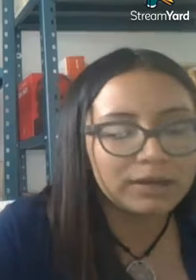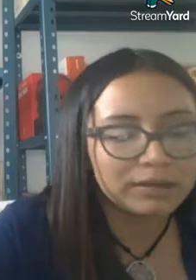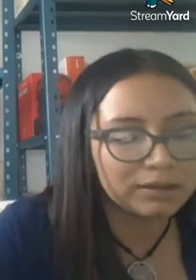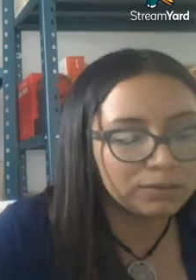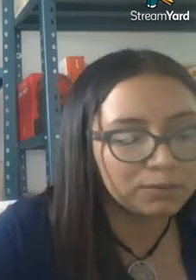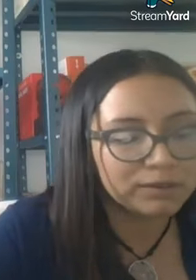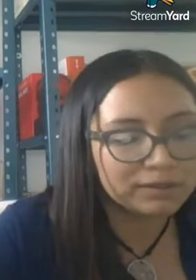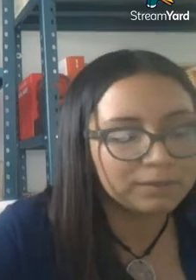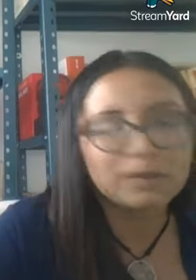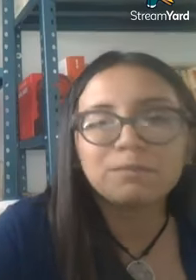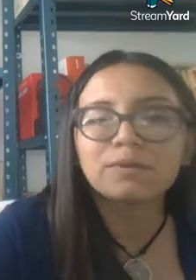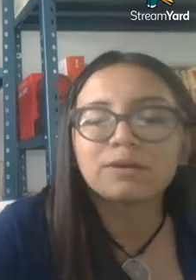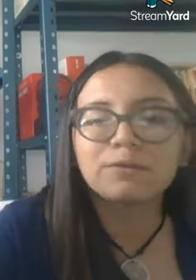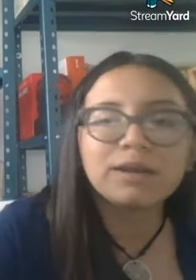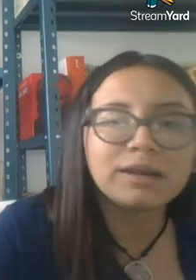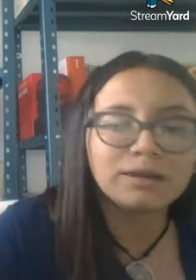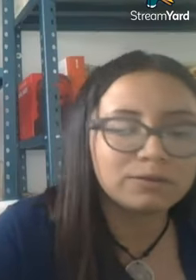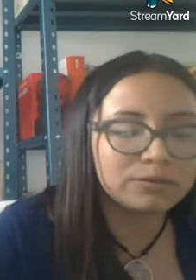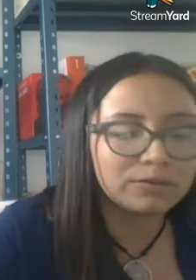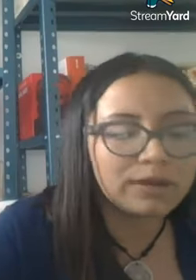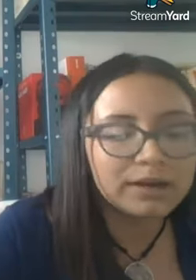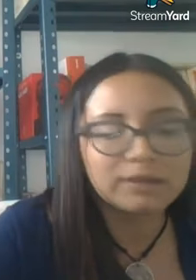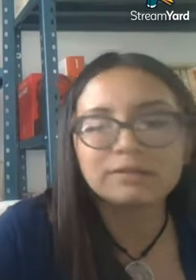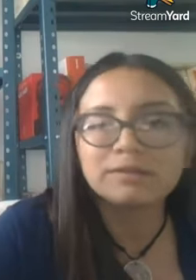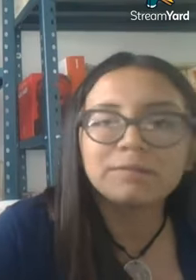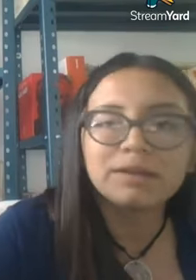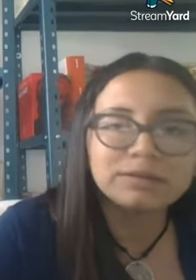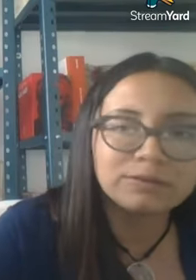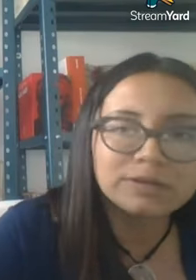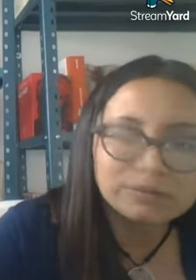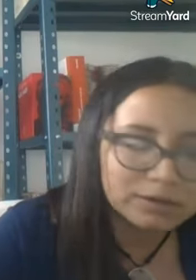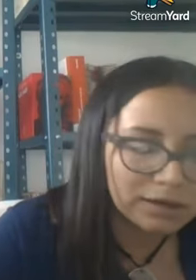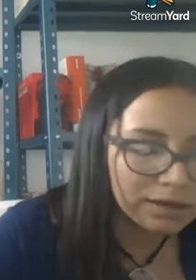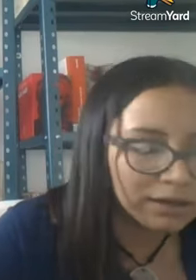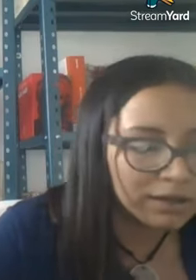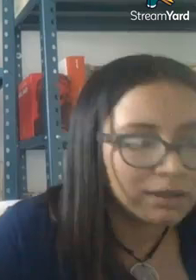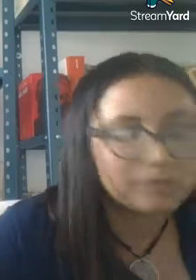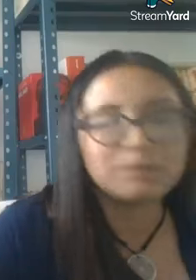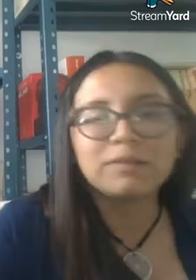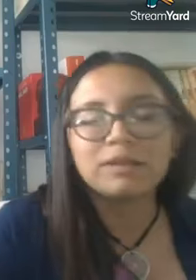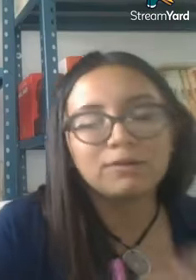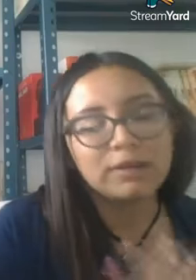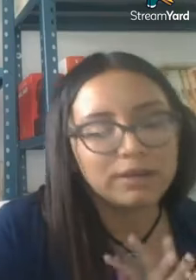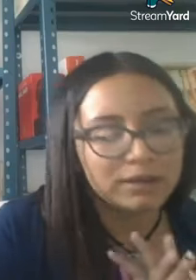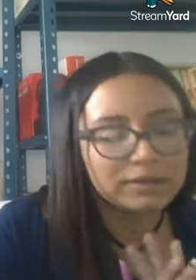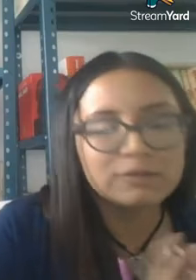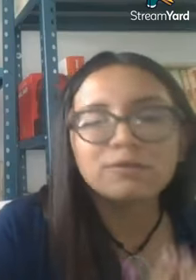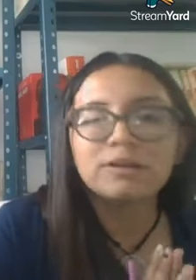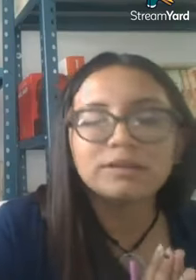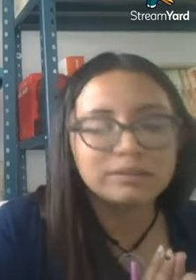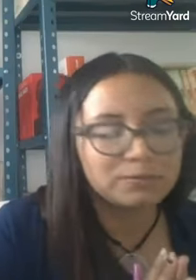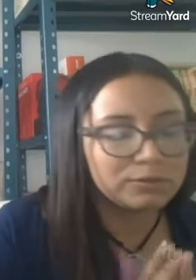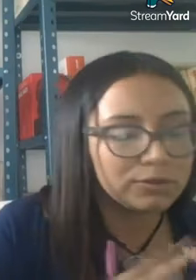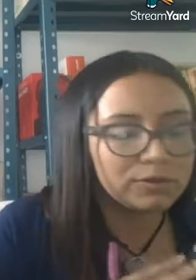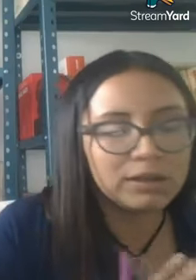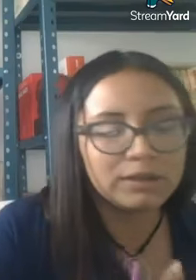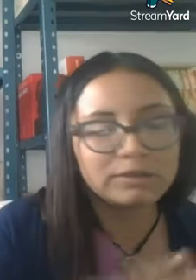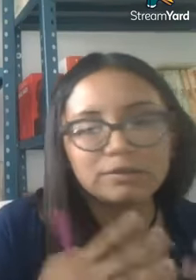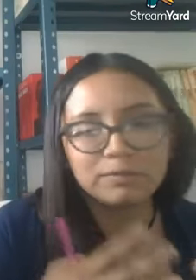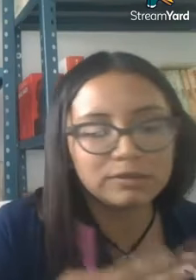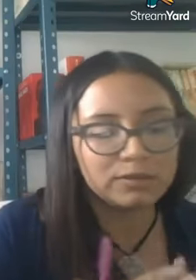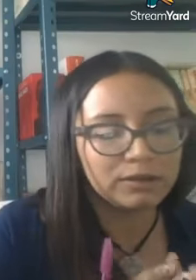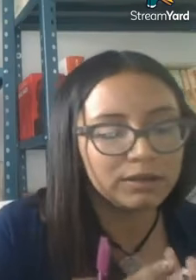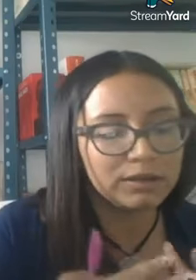sector eléctrico, pues sí ver por regular y controlar el sistema eléctrico nacional. Se metía con la generación, con la distribución,